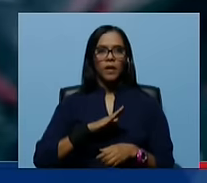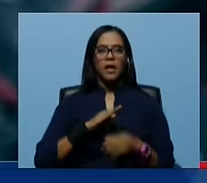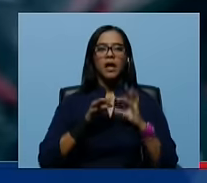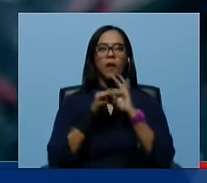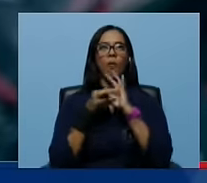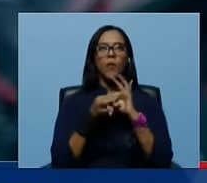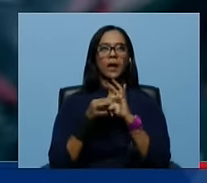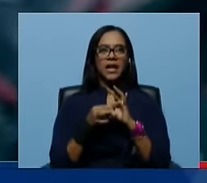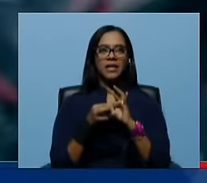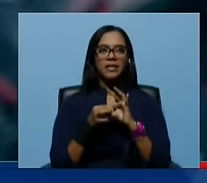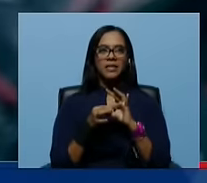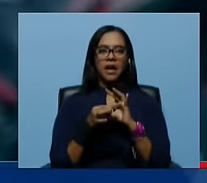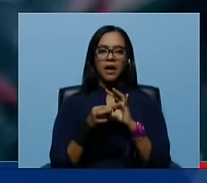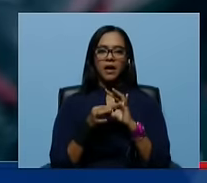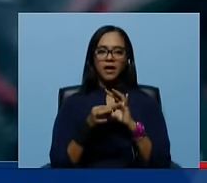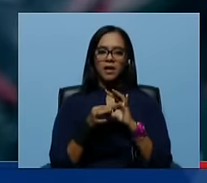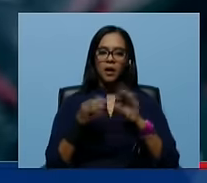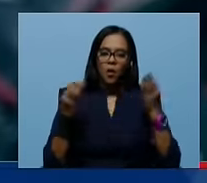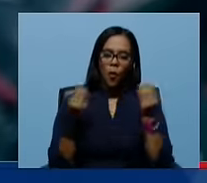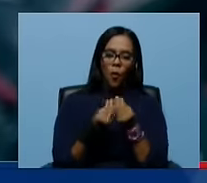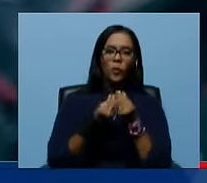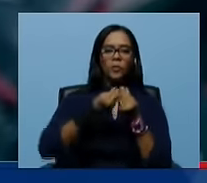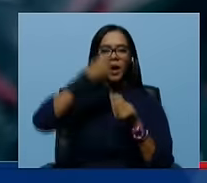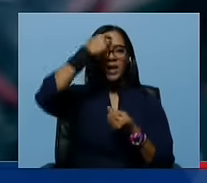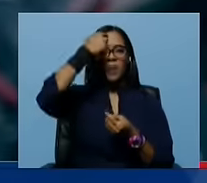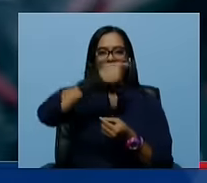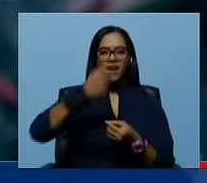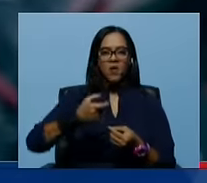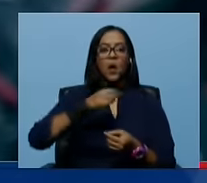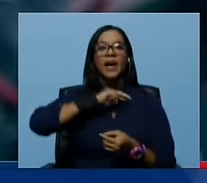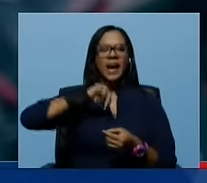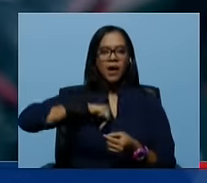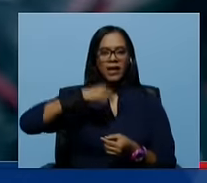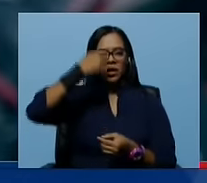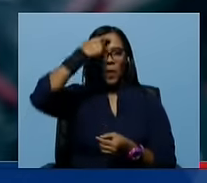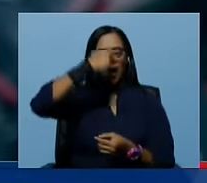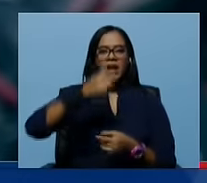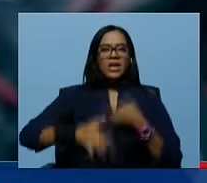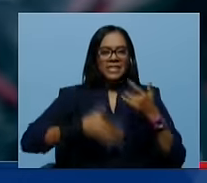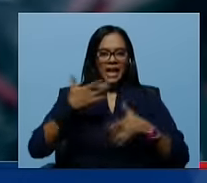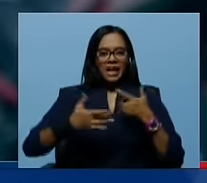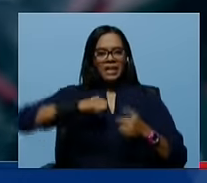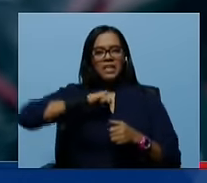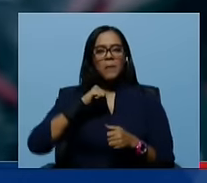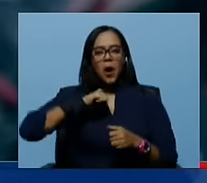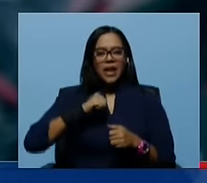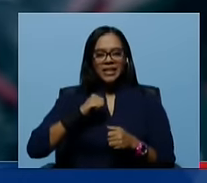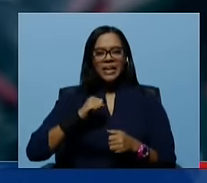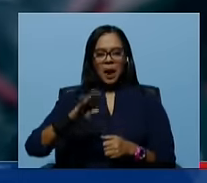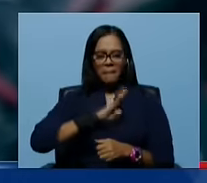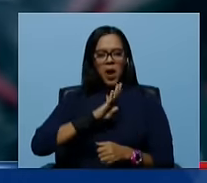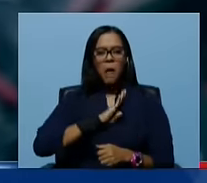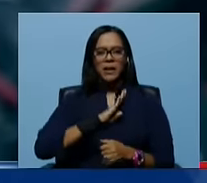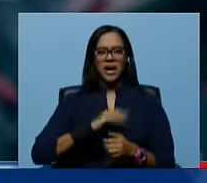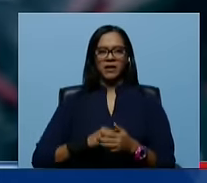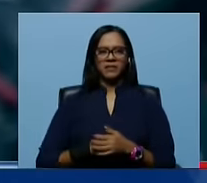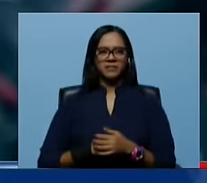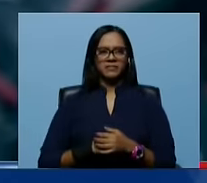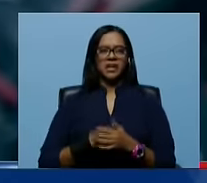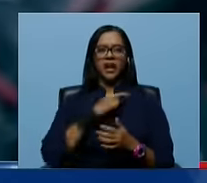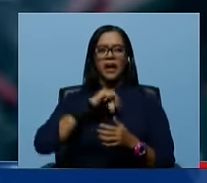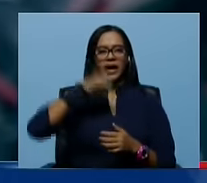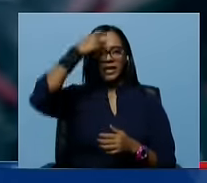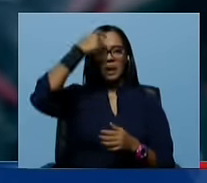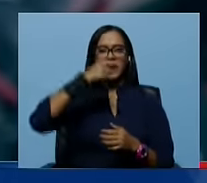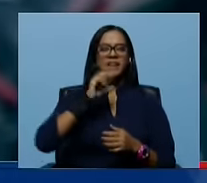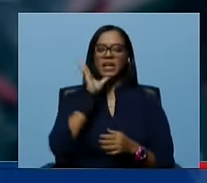unido, amalgamado al pueblo, que nuestro pueblo sienta que esa policía les pertenece, que nuestro pueblo no